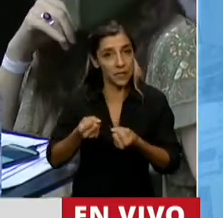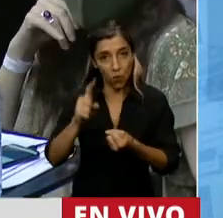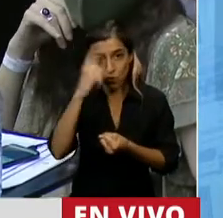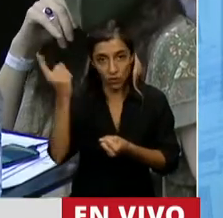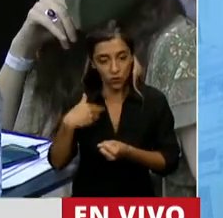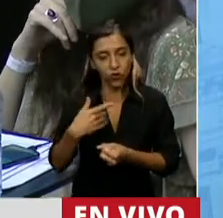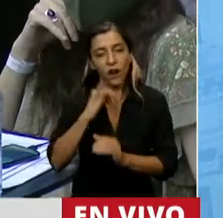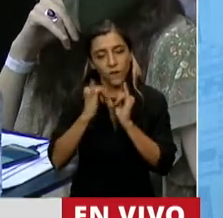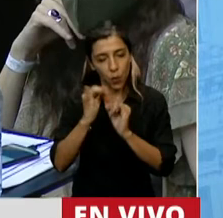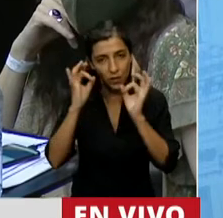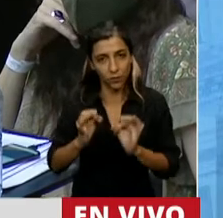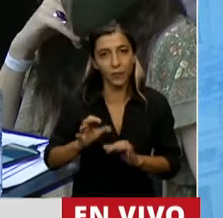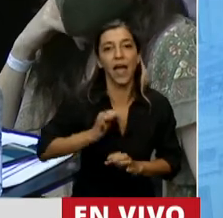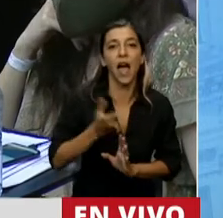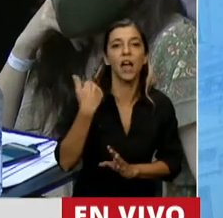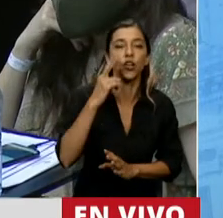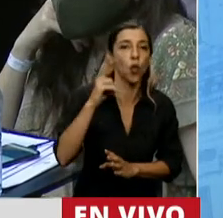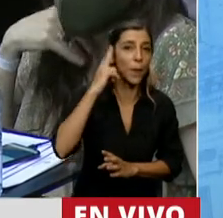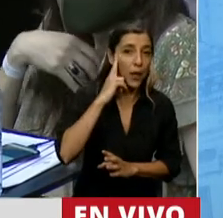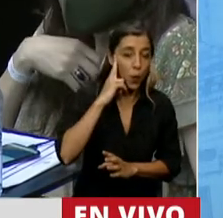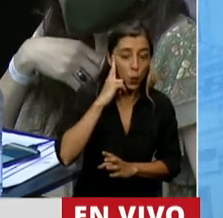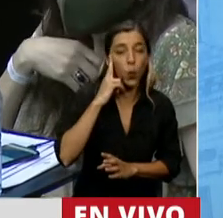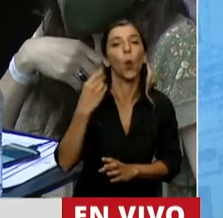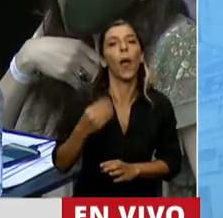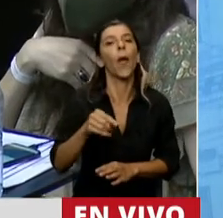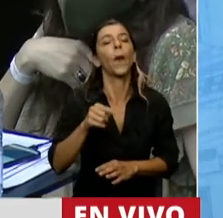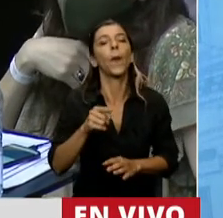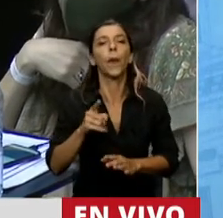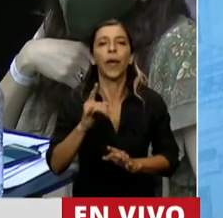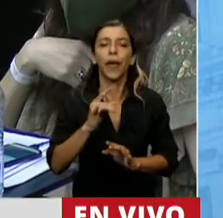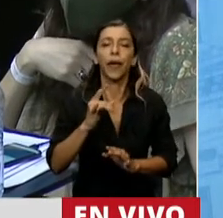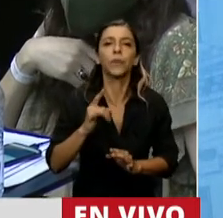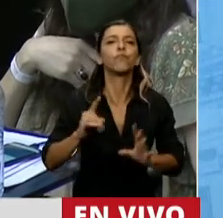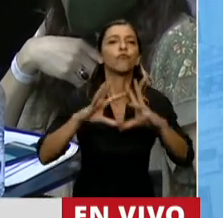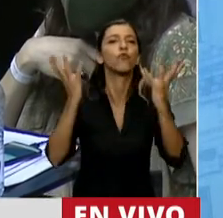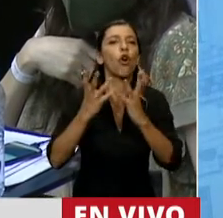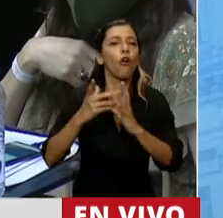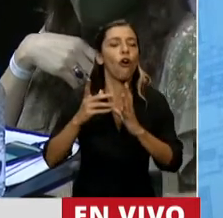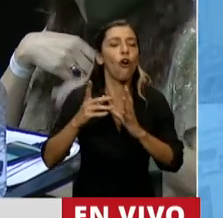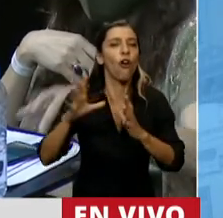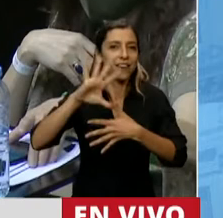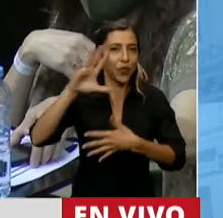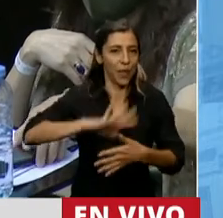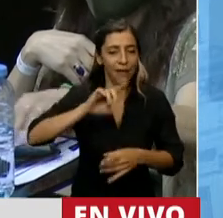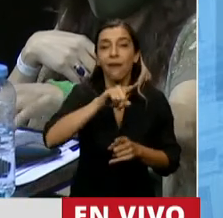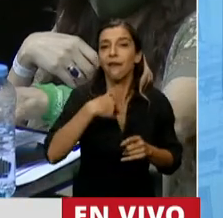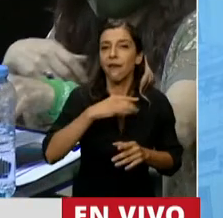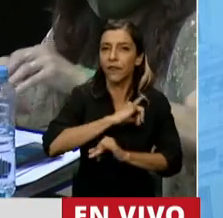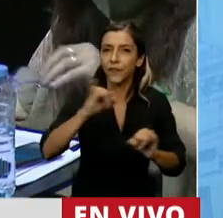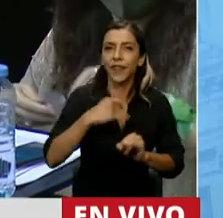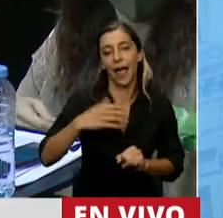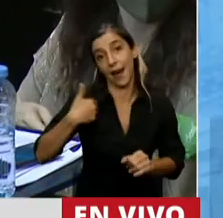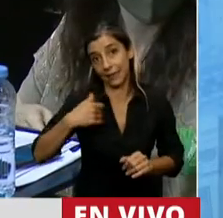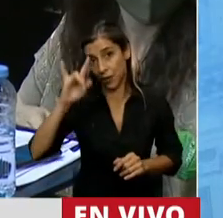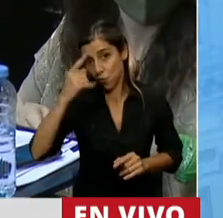Ya en el 2009, la Organización Panamericana de Salud advirtió a la Argentina y al Uruguay que para